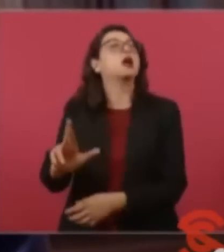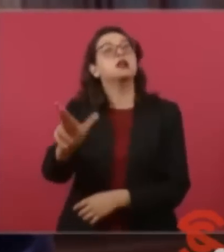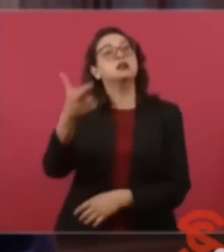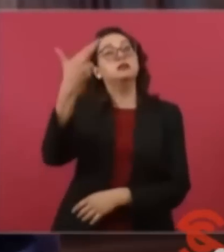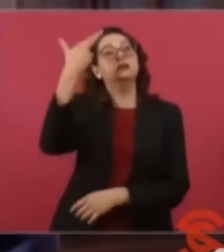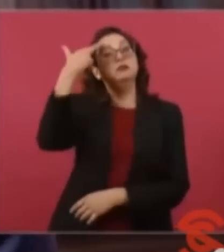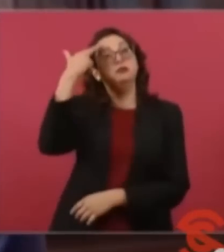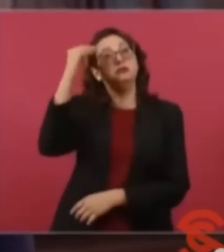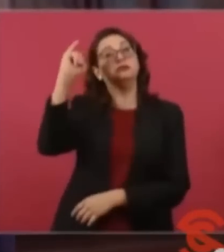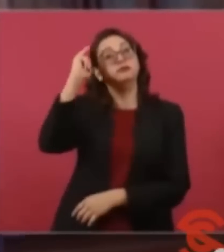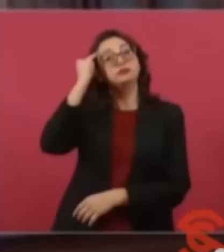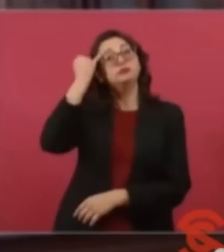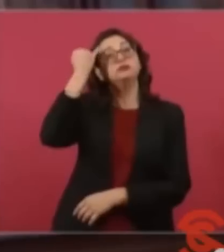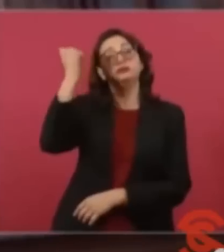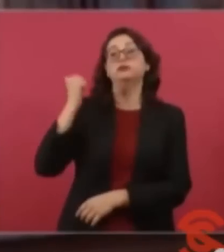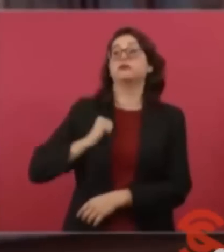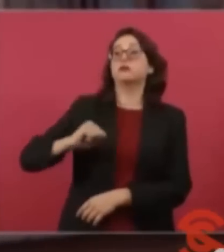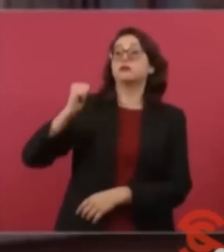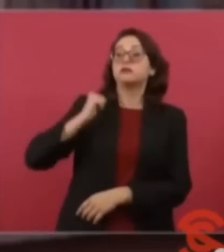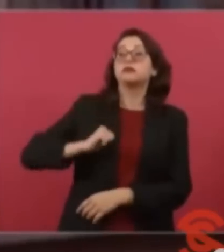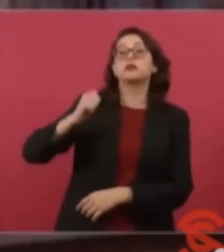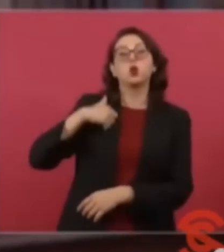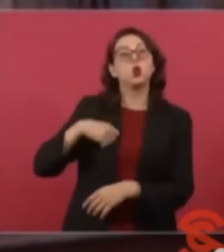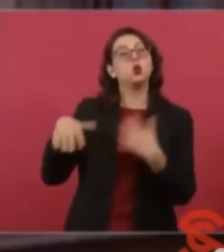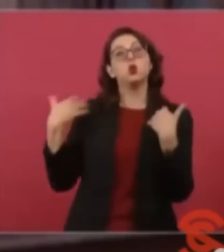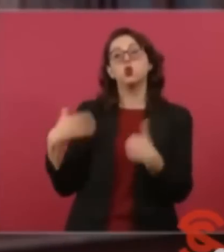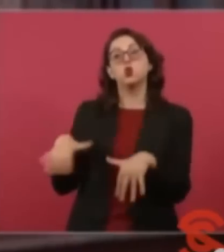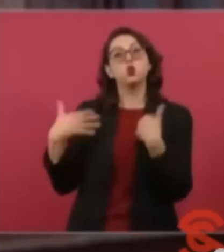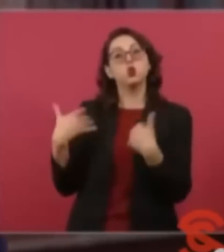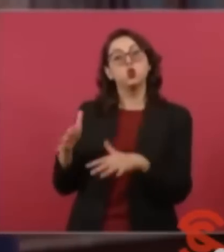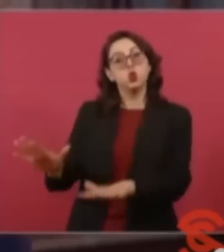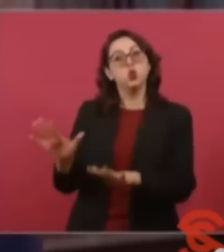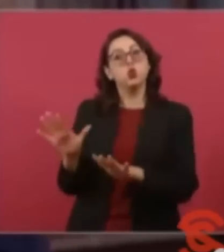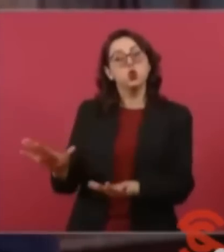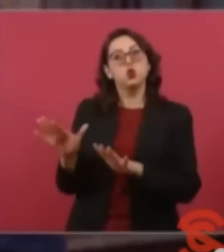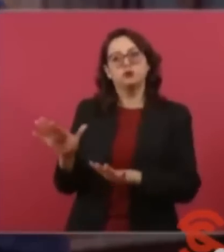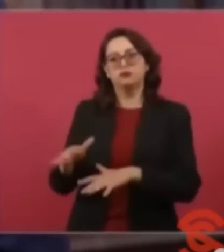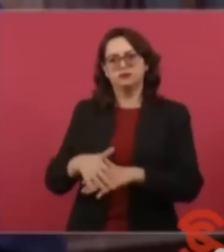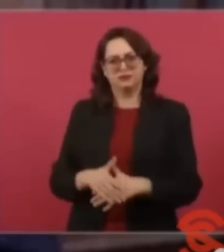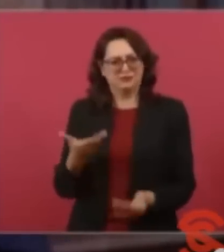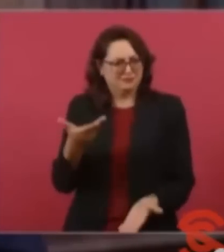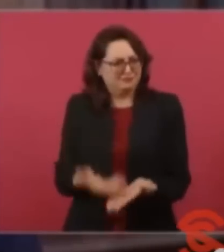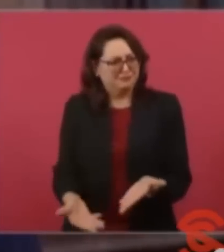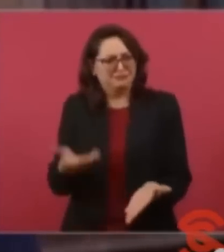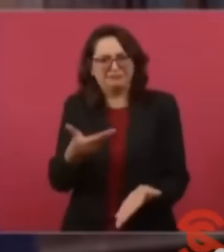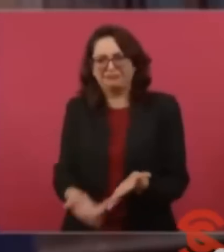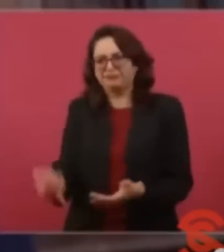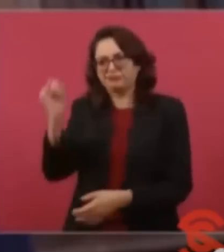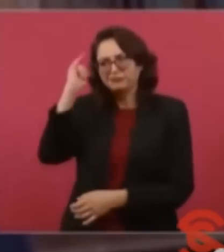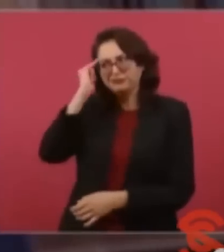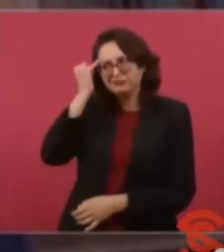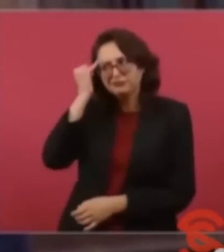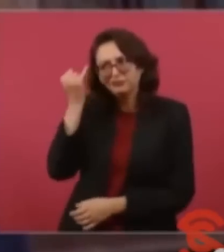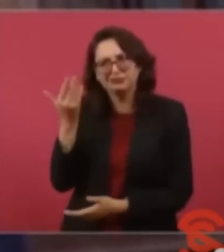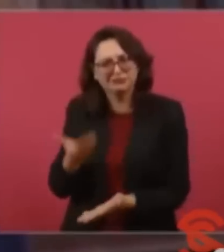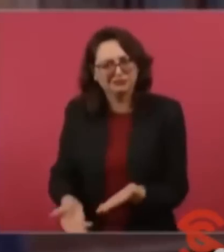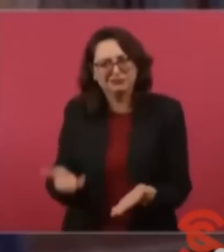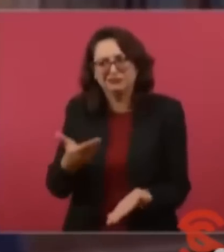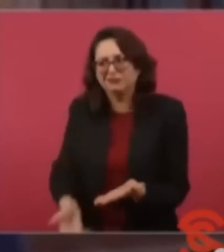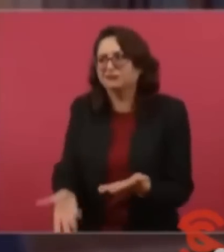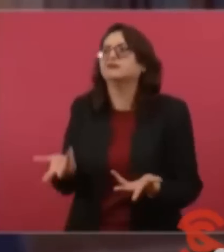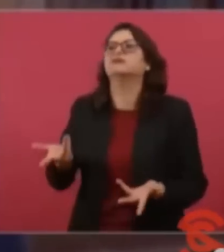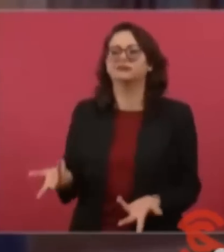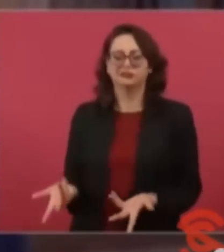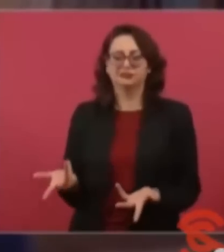a los indígenas del pasado, sino hacerle justicia al indígena de